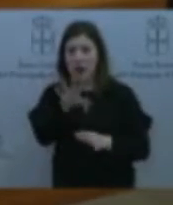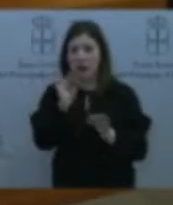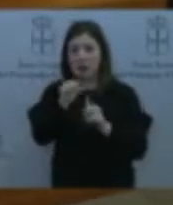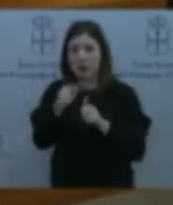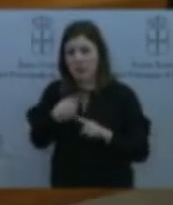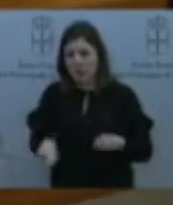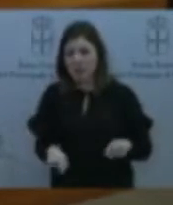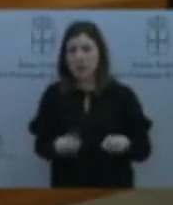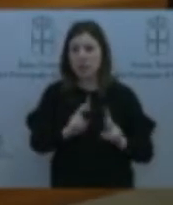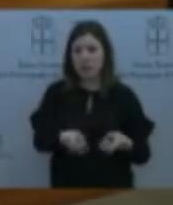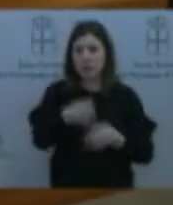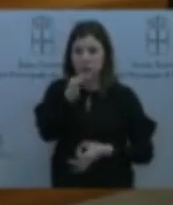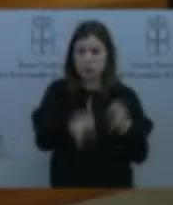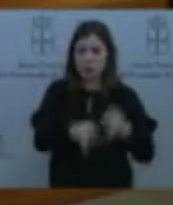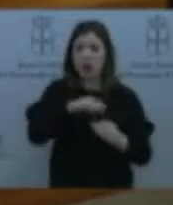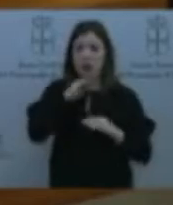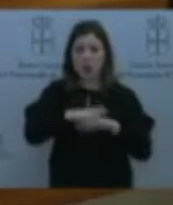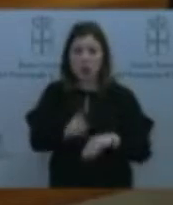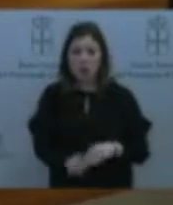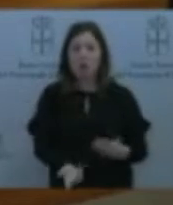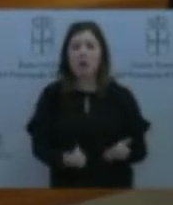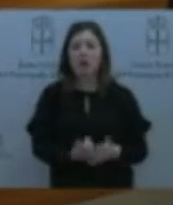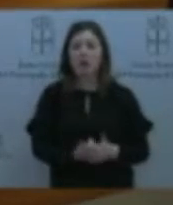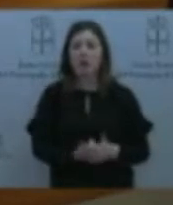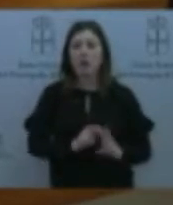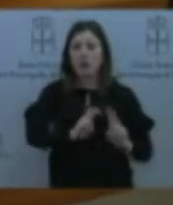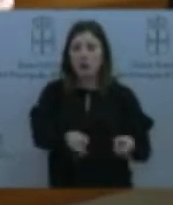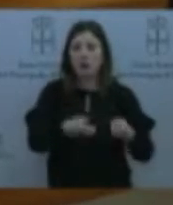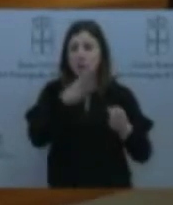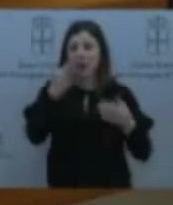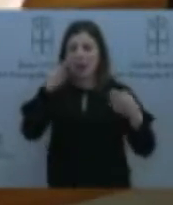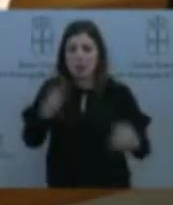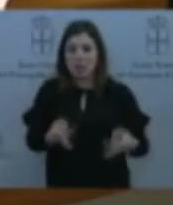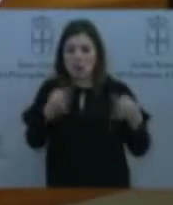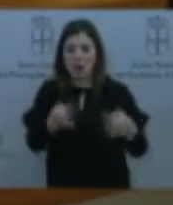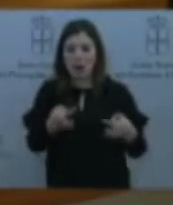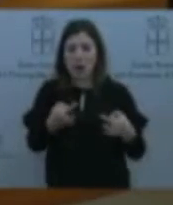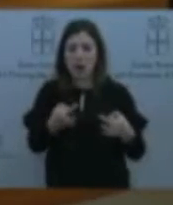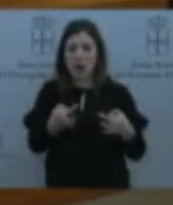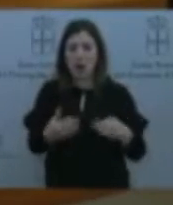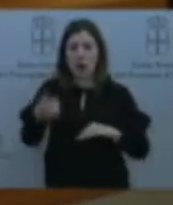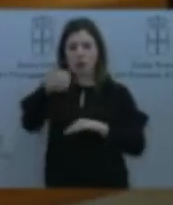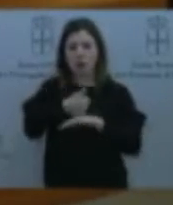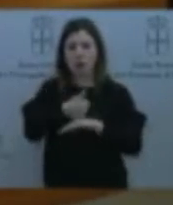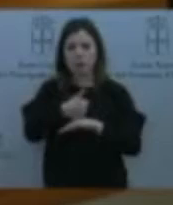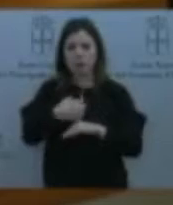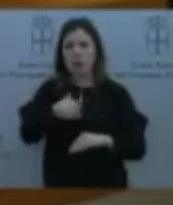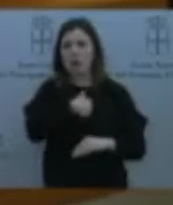incumplidas, reformas para asegurar que altos cargos institucionales, por ejemplo, como el Consejo Consultivo, pasasen por un